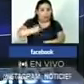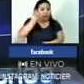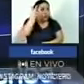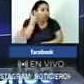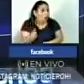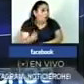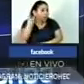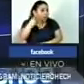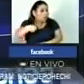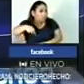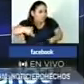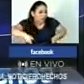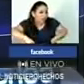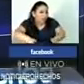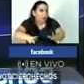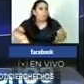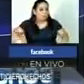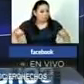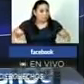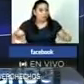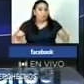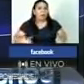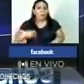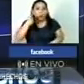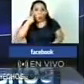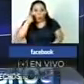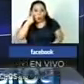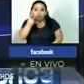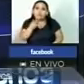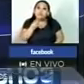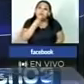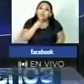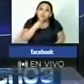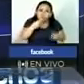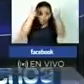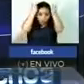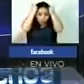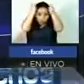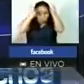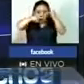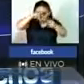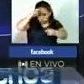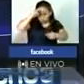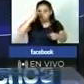calles para pastorear una cabra que le permite ganarse la vida honradamente.